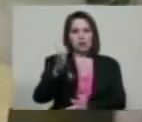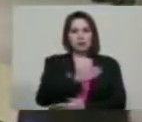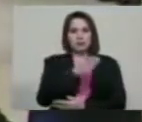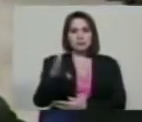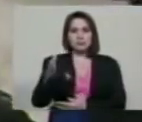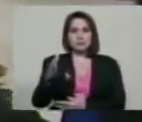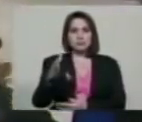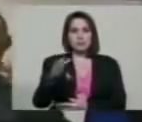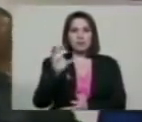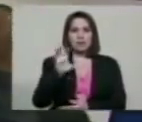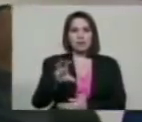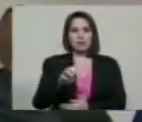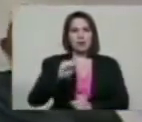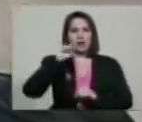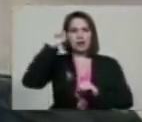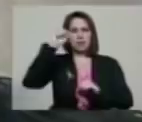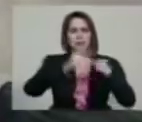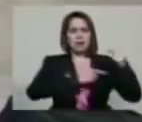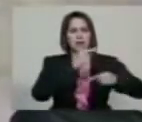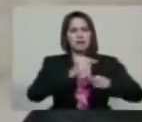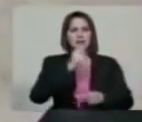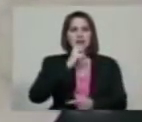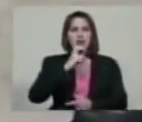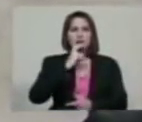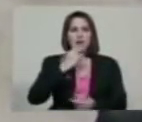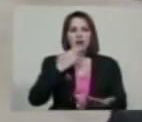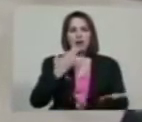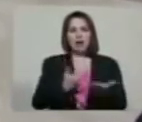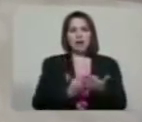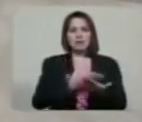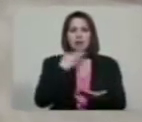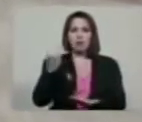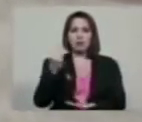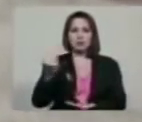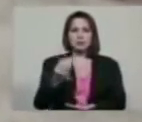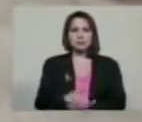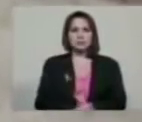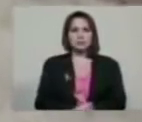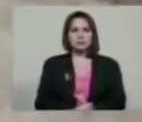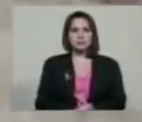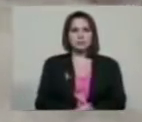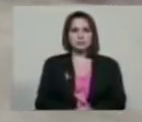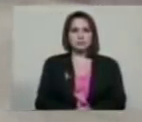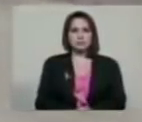nuestra patria. Que viva la generación de oro. Gracias, muchachos.